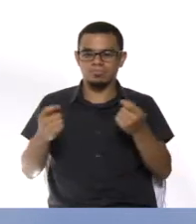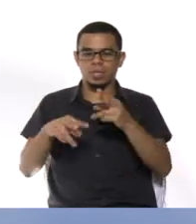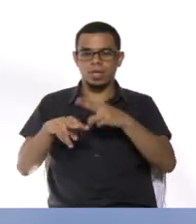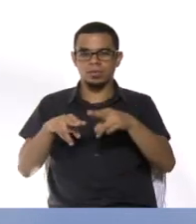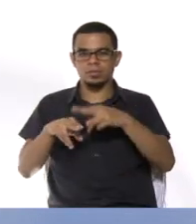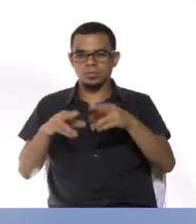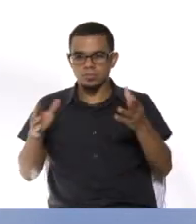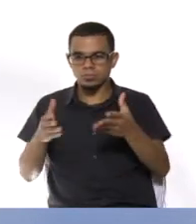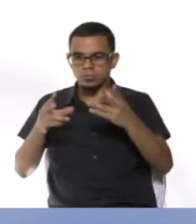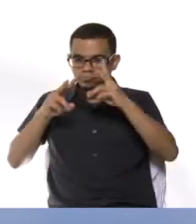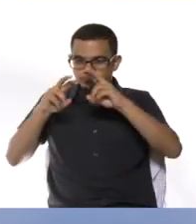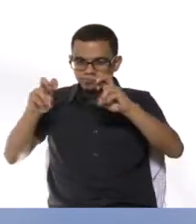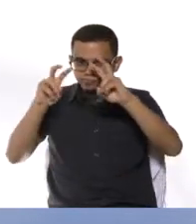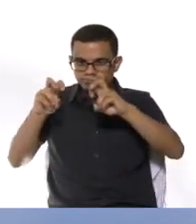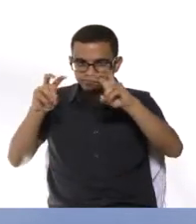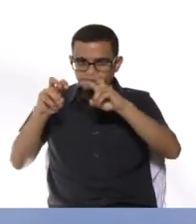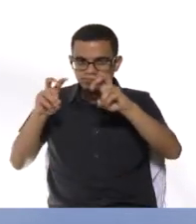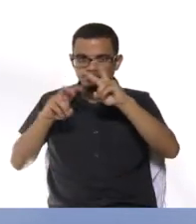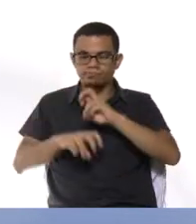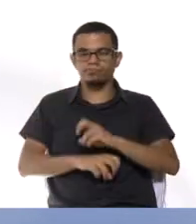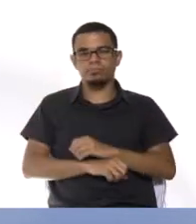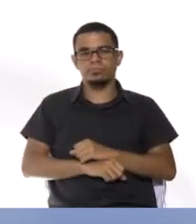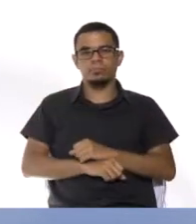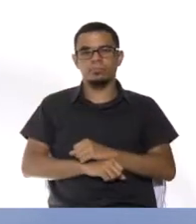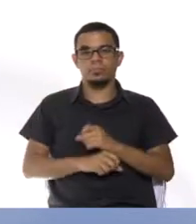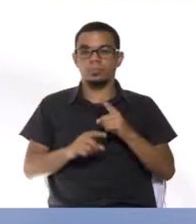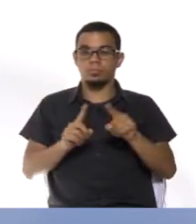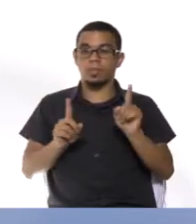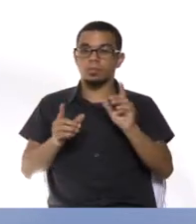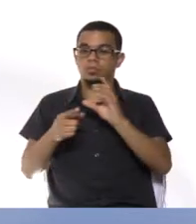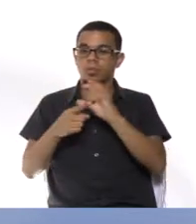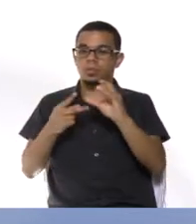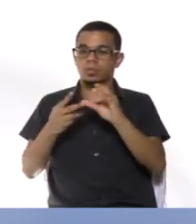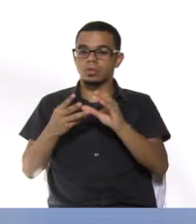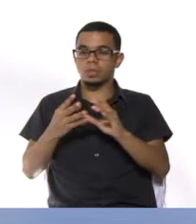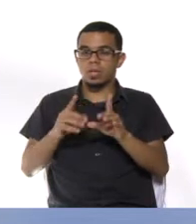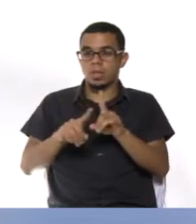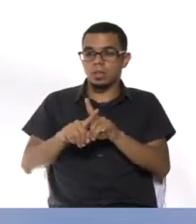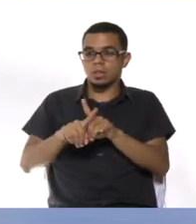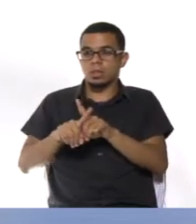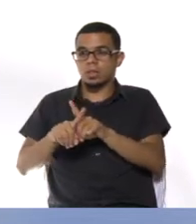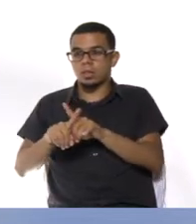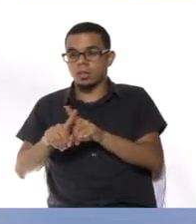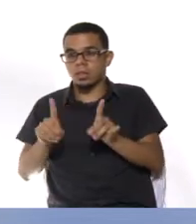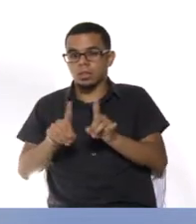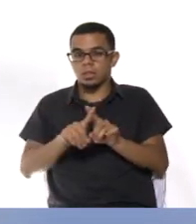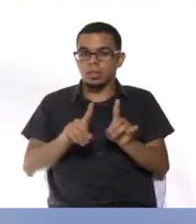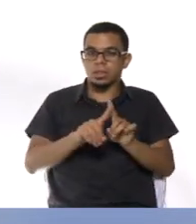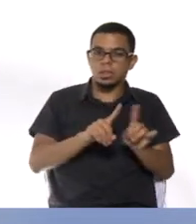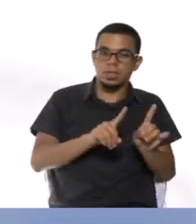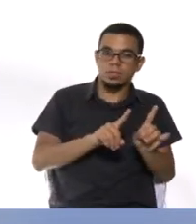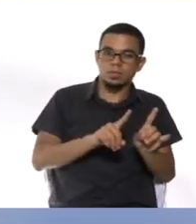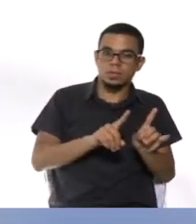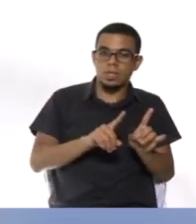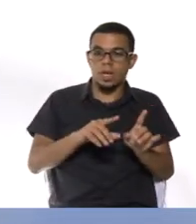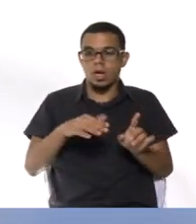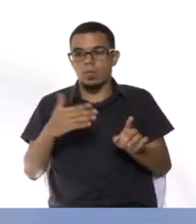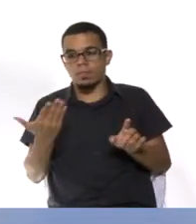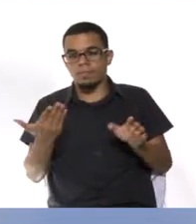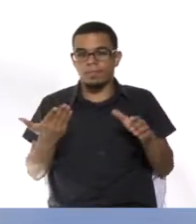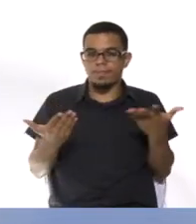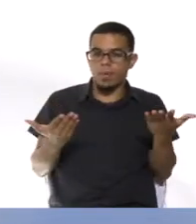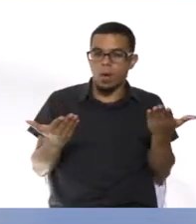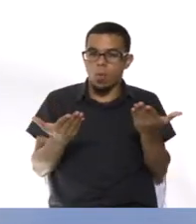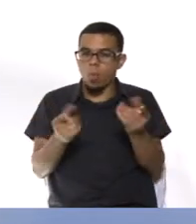niños y niñas ser investigadores, pero tienen características y estructuras variadas, unos se